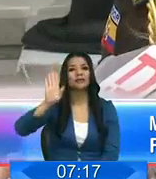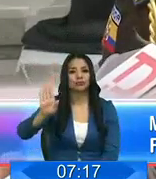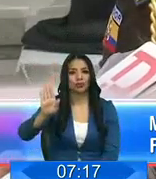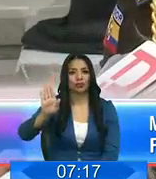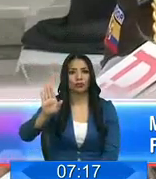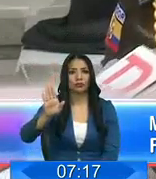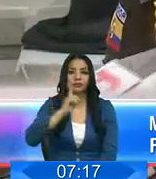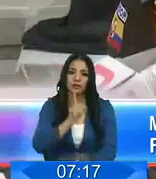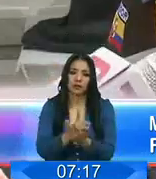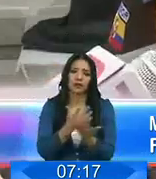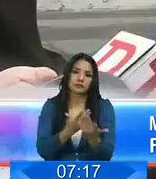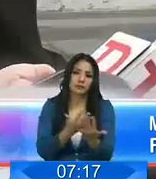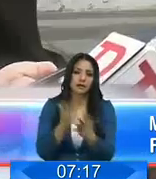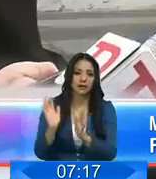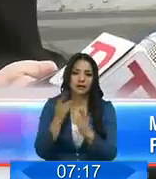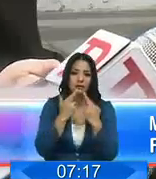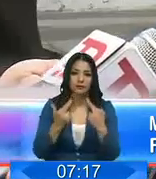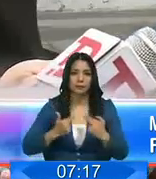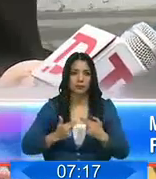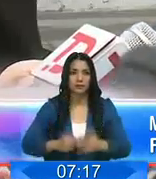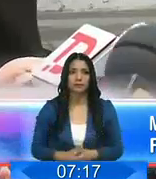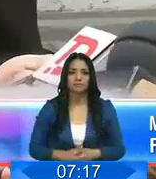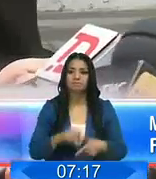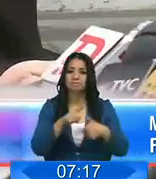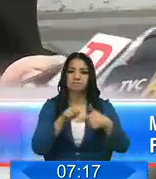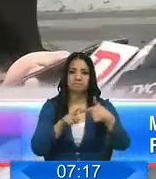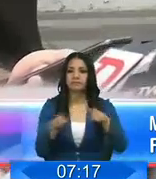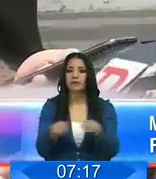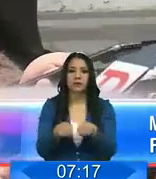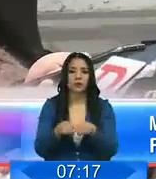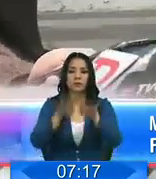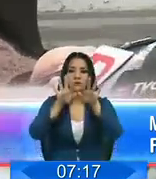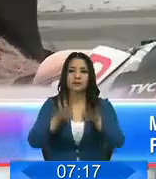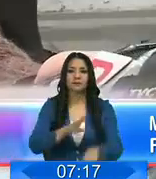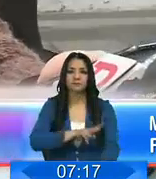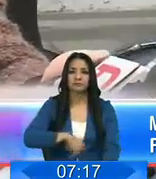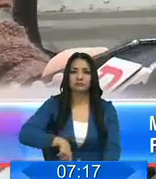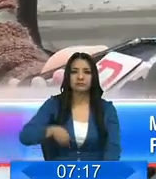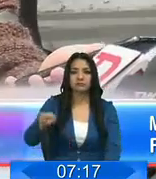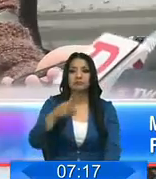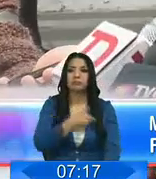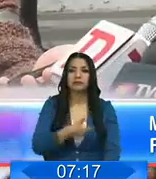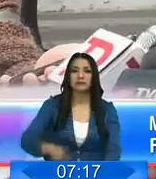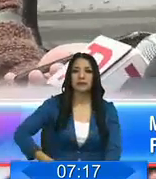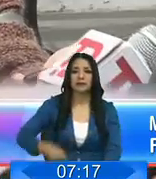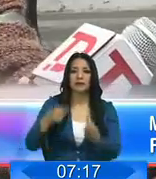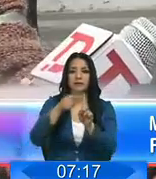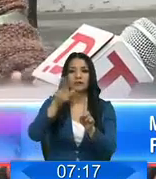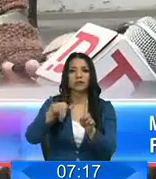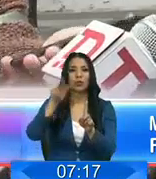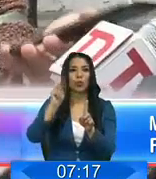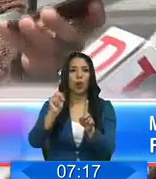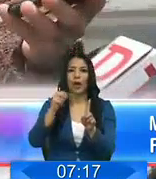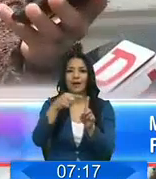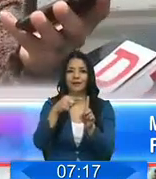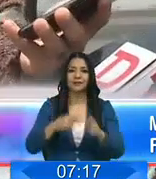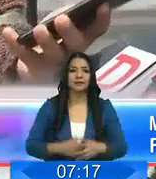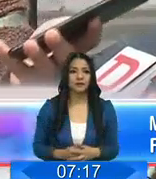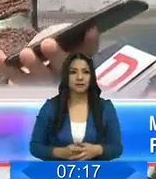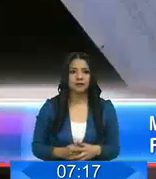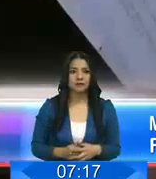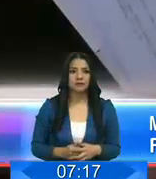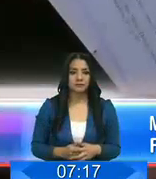que evidentemente estamos pendientes. En los mismos términos expresó el secretario particular de la presidencia, Juan Sebastián Roldán. Al mismo